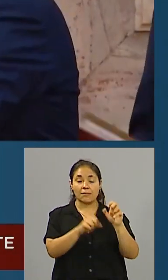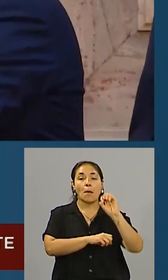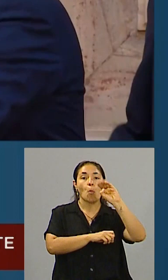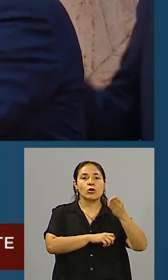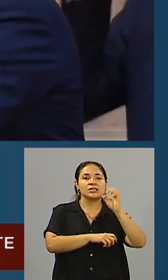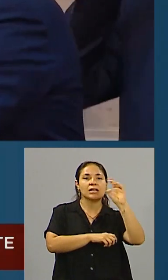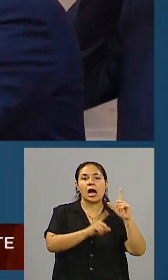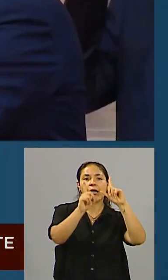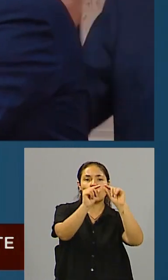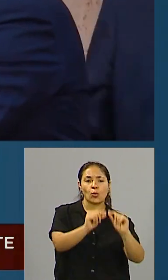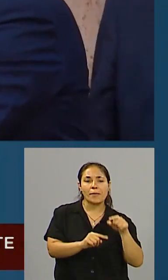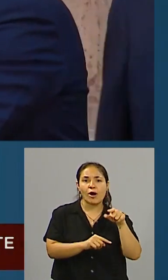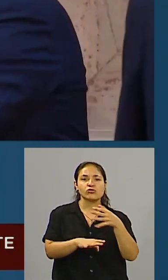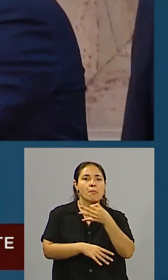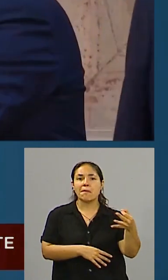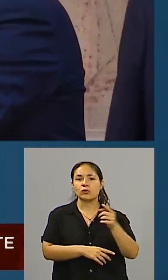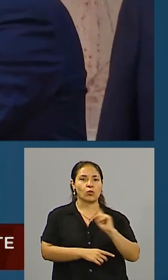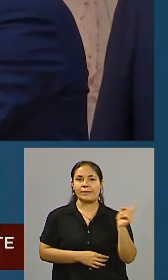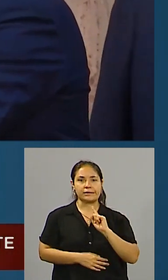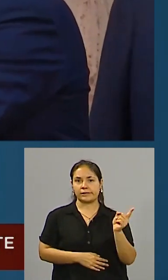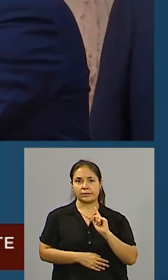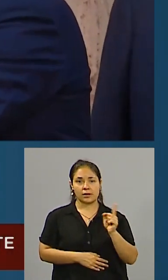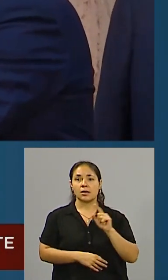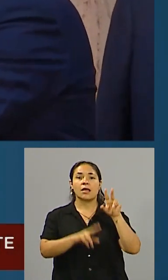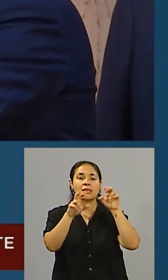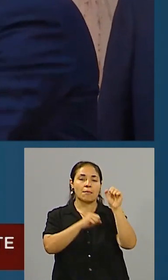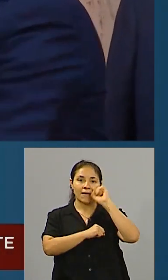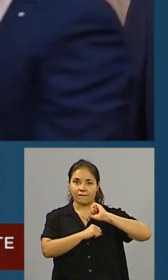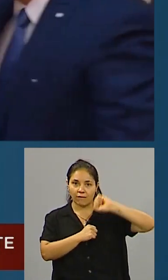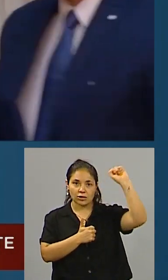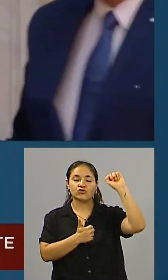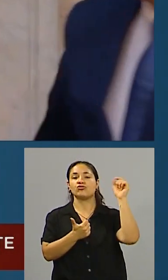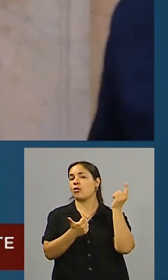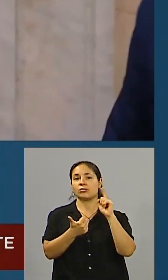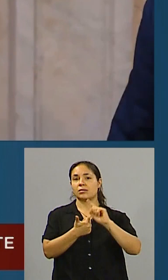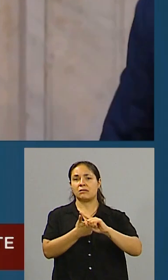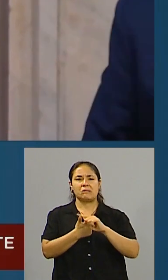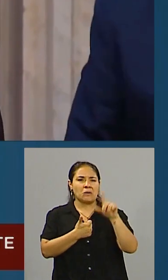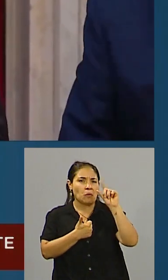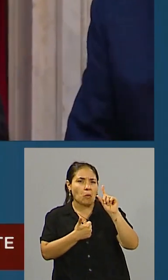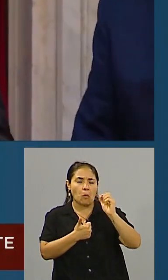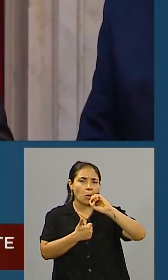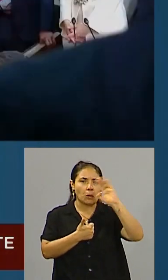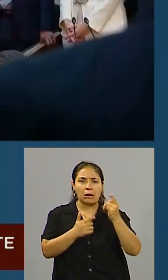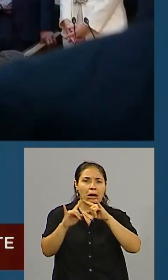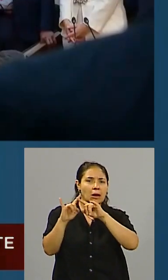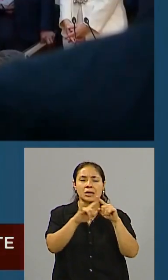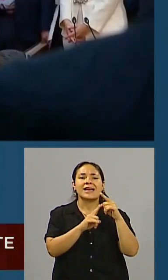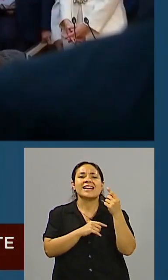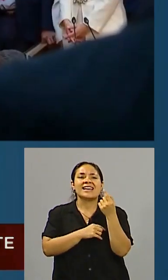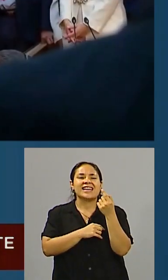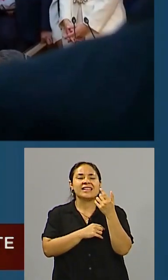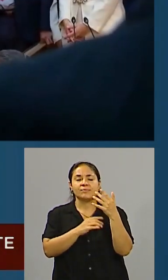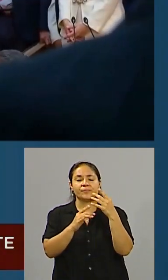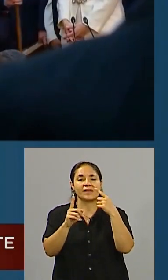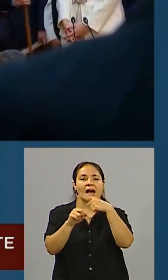De ningún punto de vista, ni las cifras relativas a la inflación. No se sabe de dónde saca ese cálculo de 15.000%